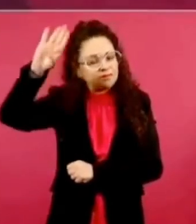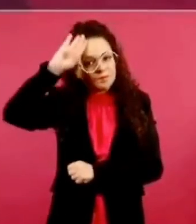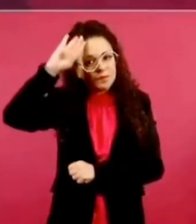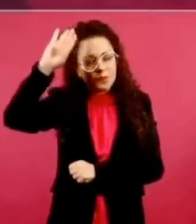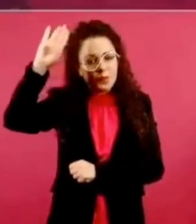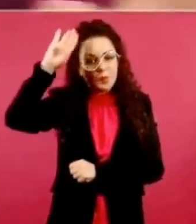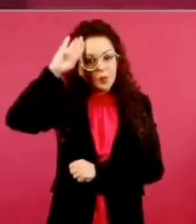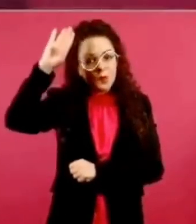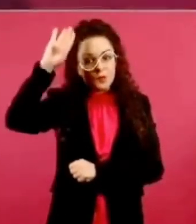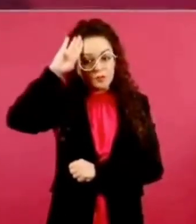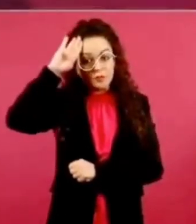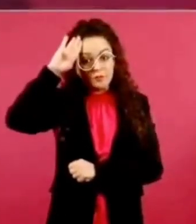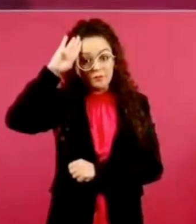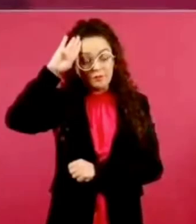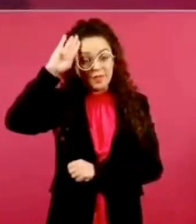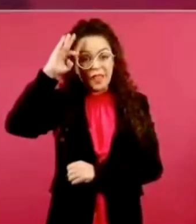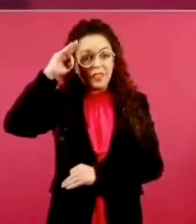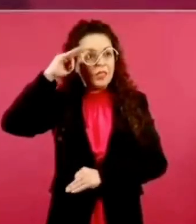En todo.